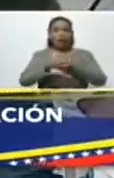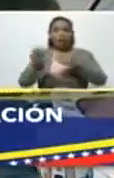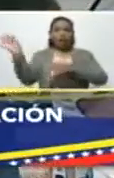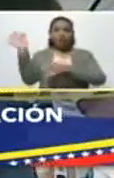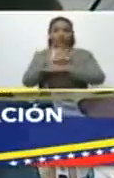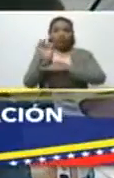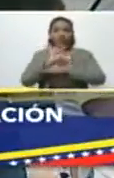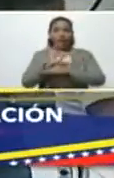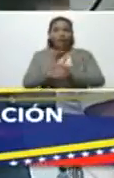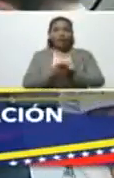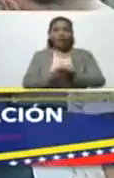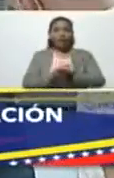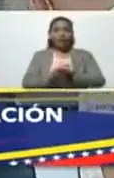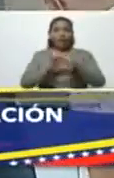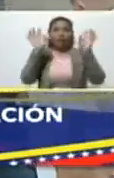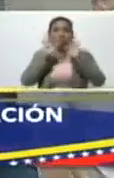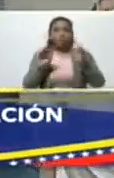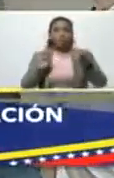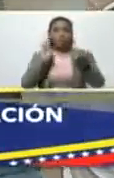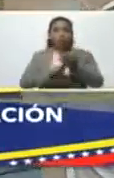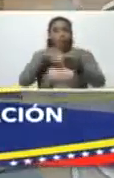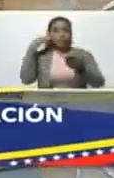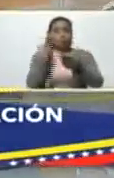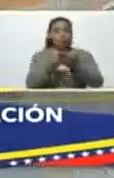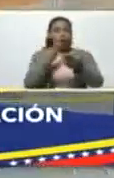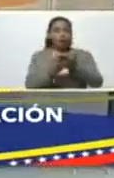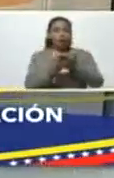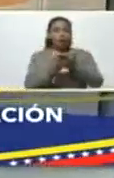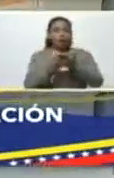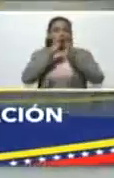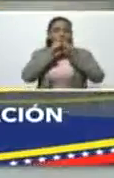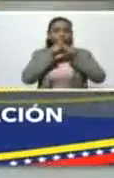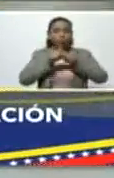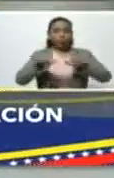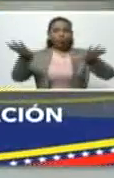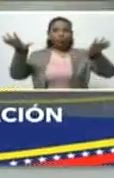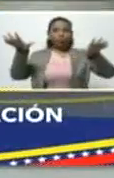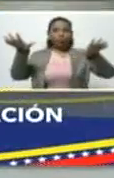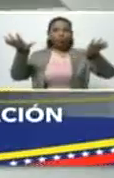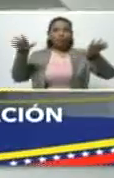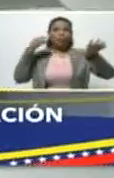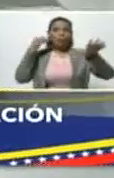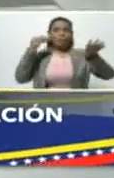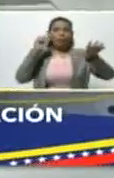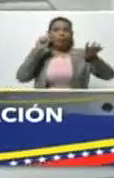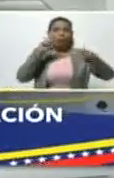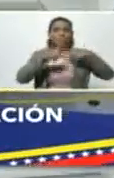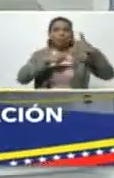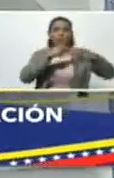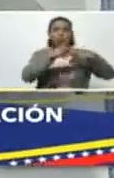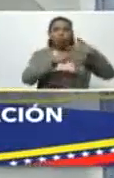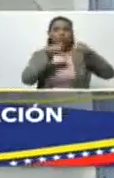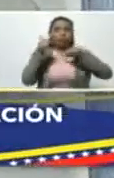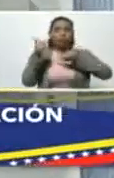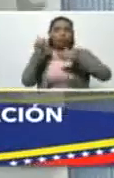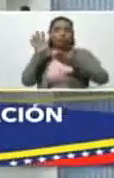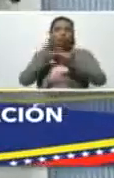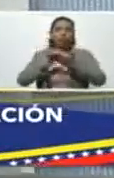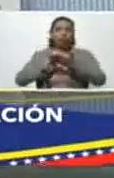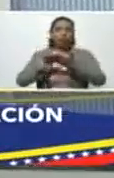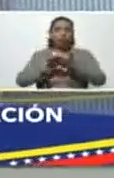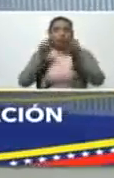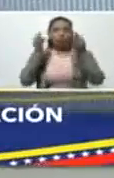funcional en el sentido de aplicar pruebas y masificar para una producción de estas soluciones